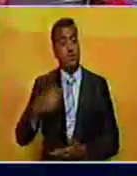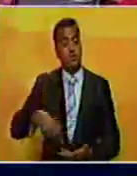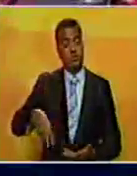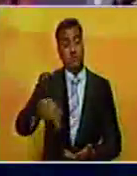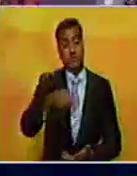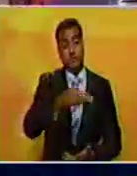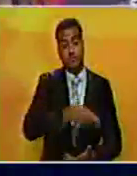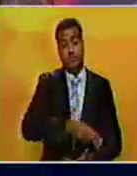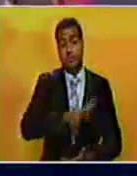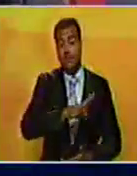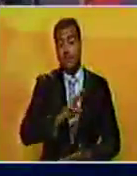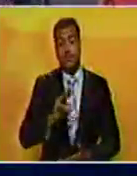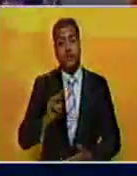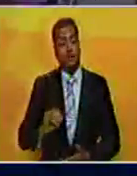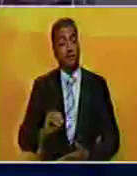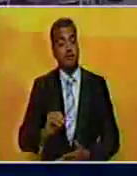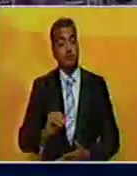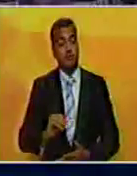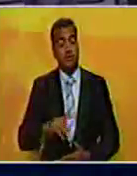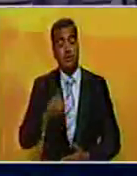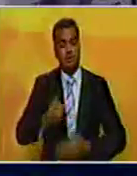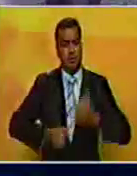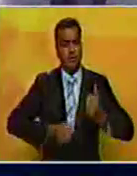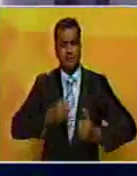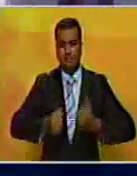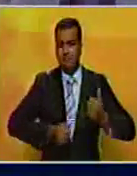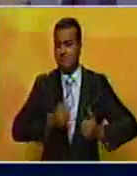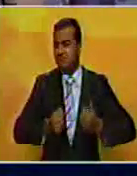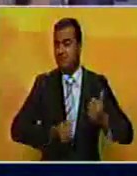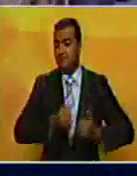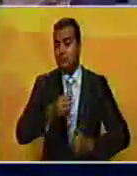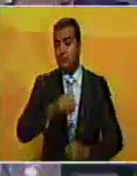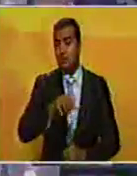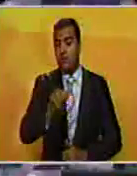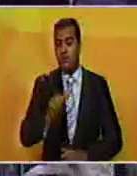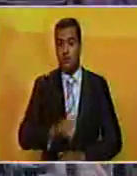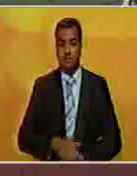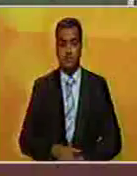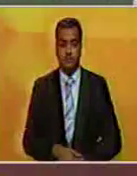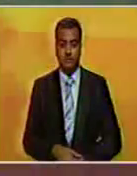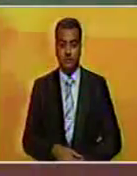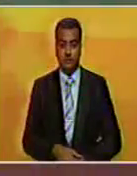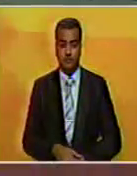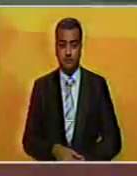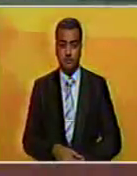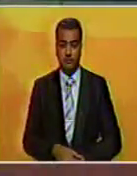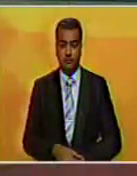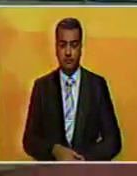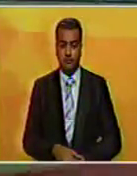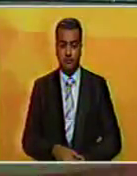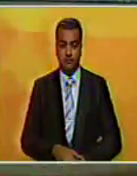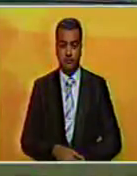Brian McCann con las bases llenas, donde anotó precisamente el venezolano José Altuve.